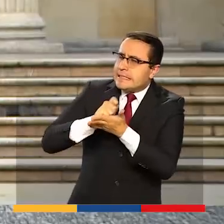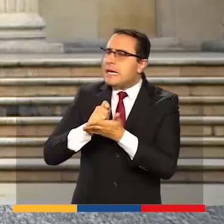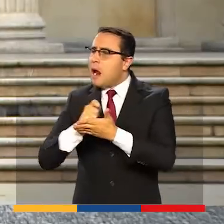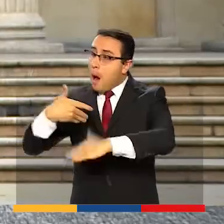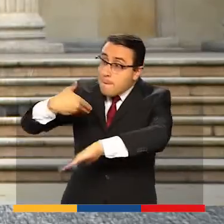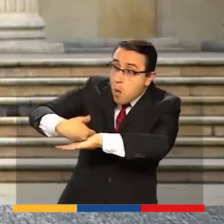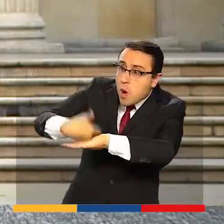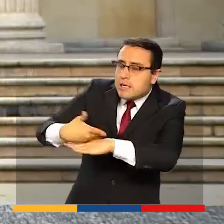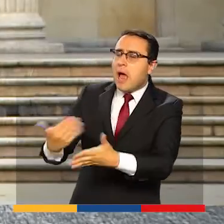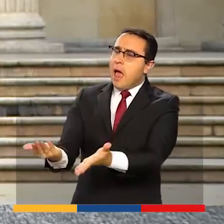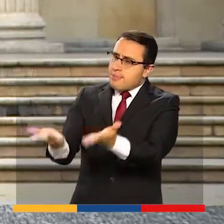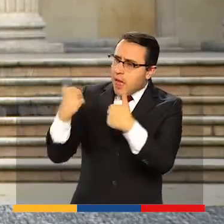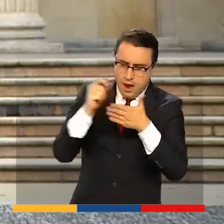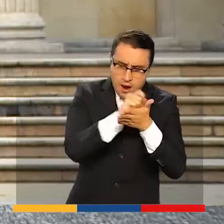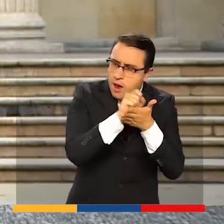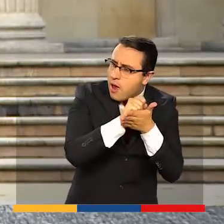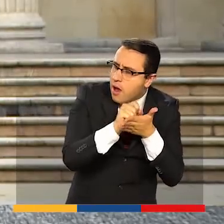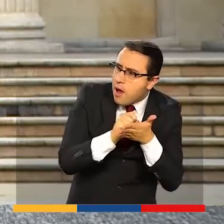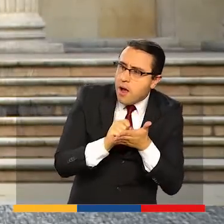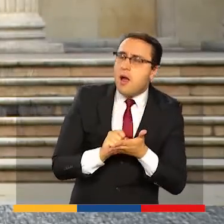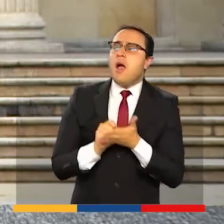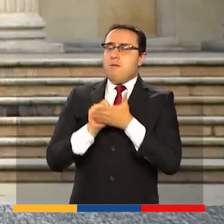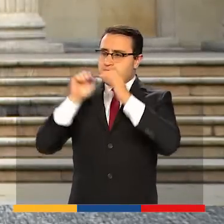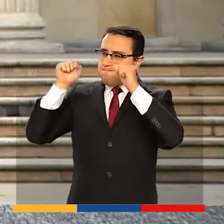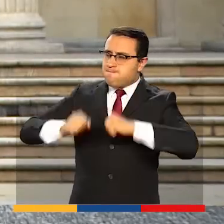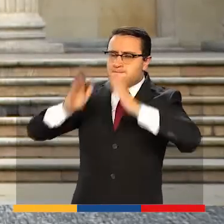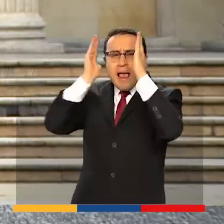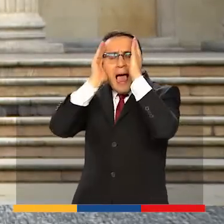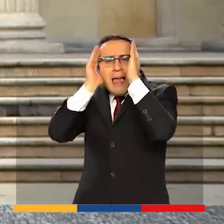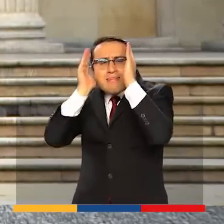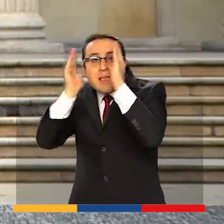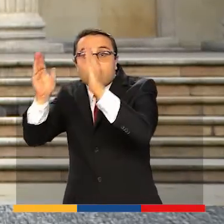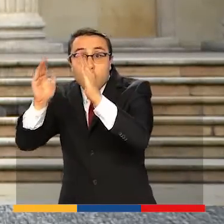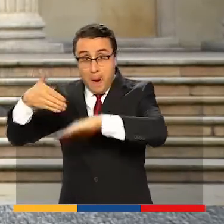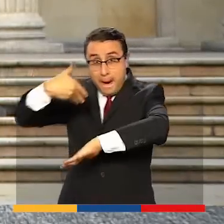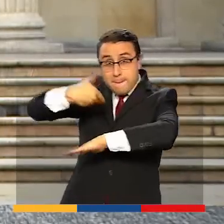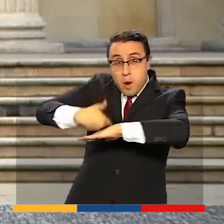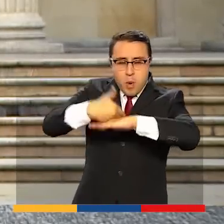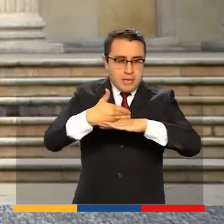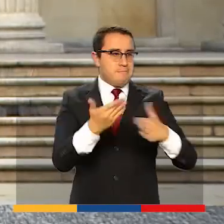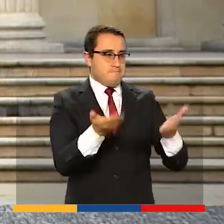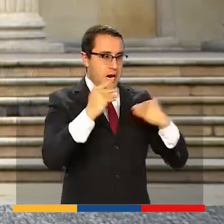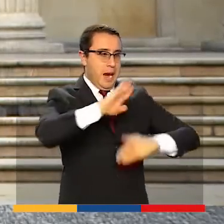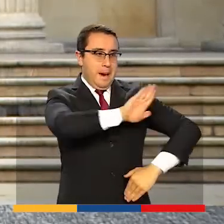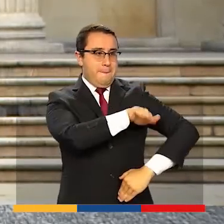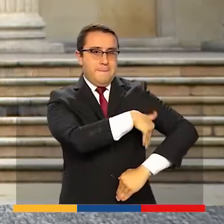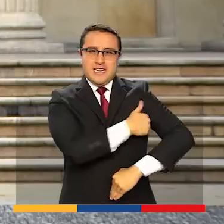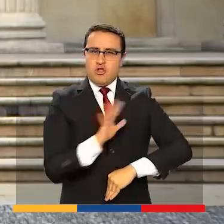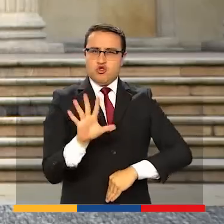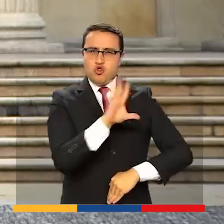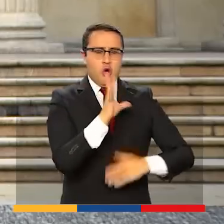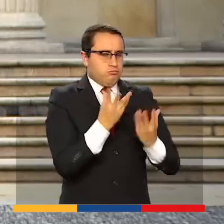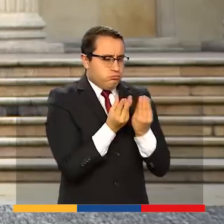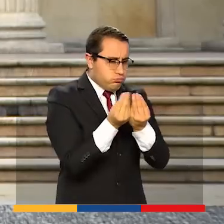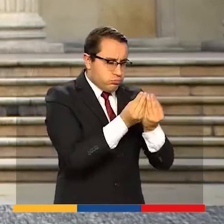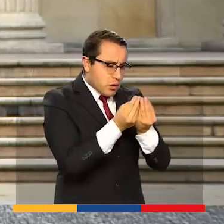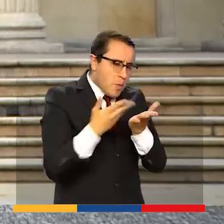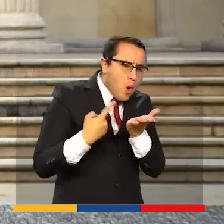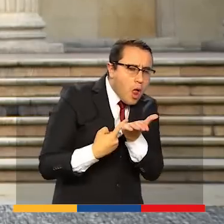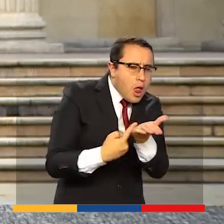nota de sus propuestas y estas propuestas, después de ser analizadas por el gabinete en su conjunto,